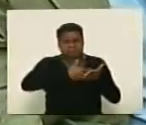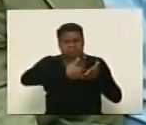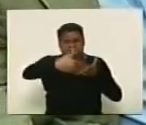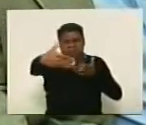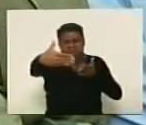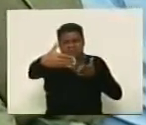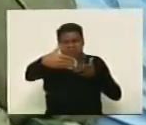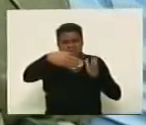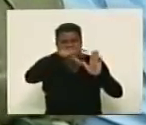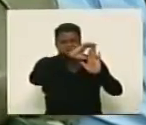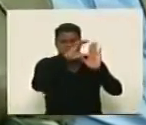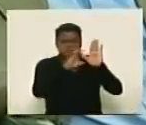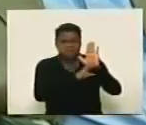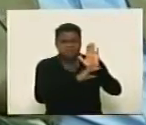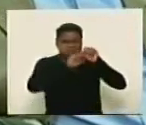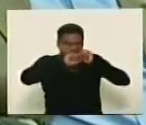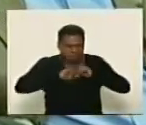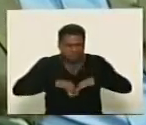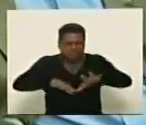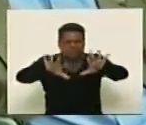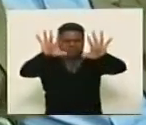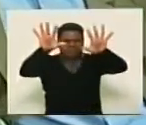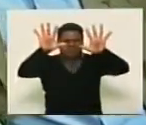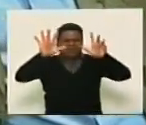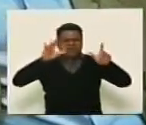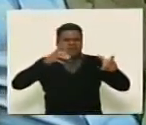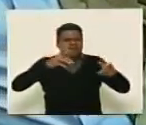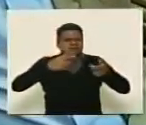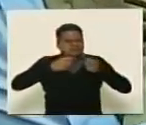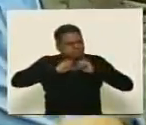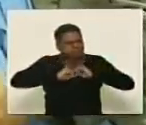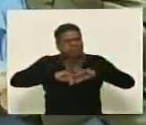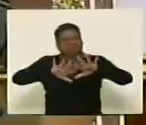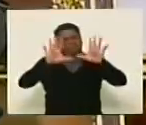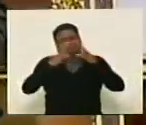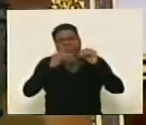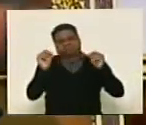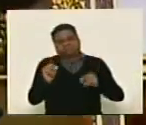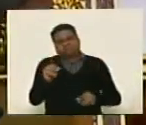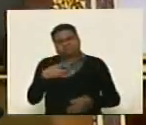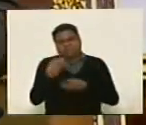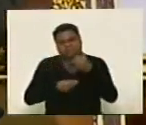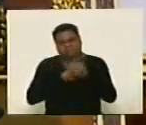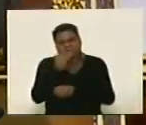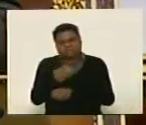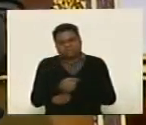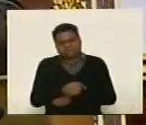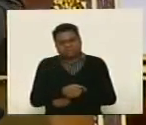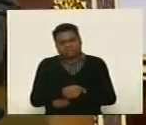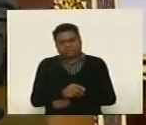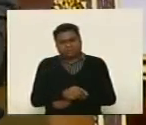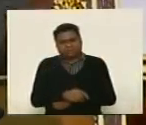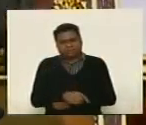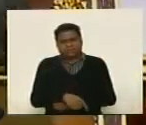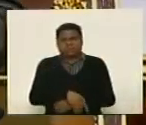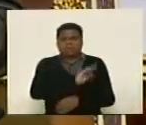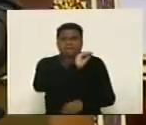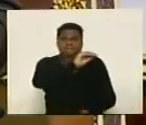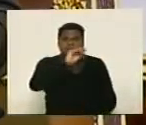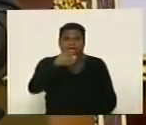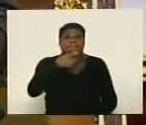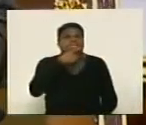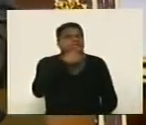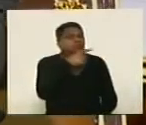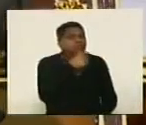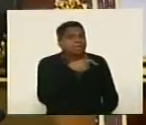los venezolanos conozcan la Constitución de la República Bolivariana de Venezuela, y así lo han hecho. Y por eso es cuando se le consultó el